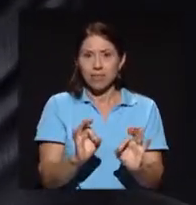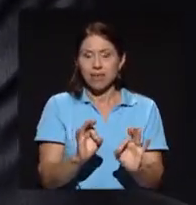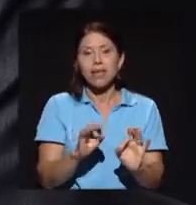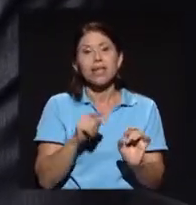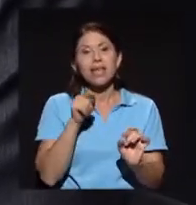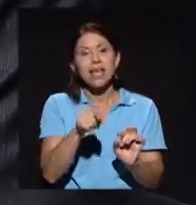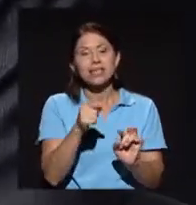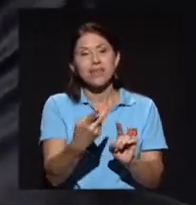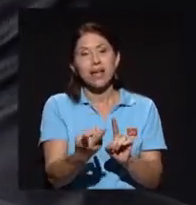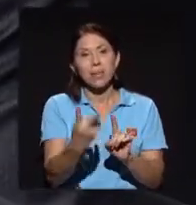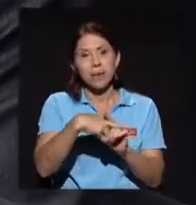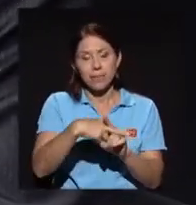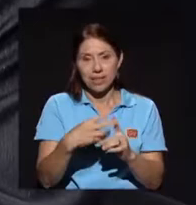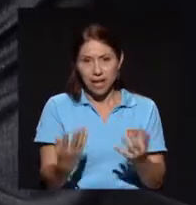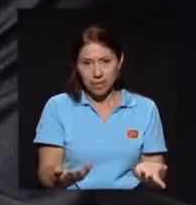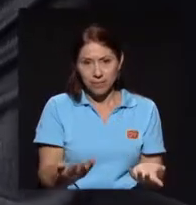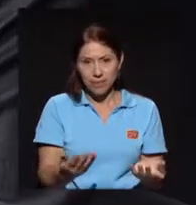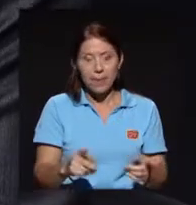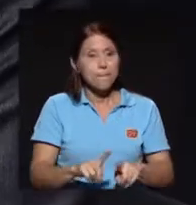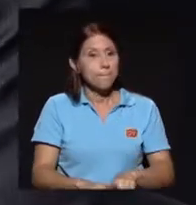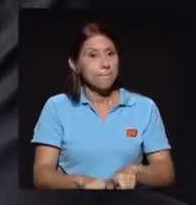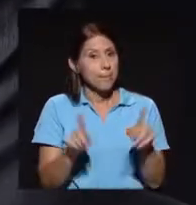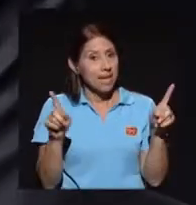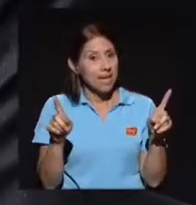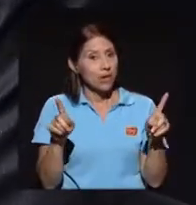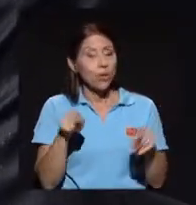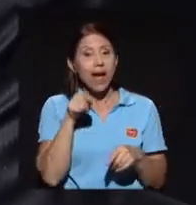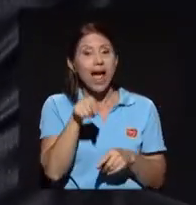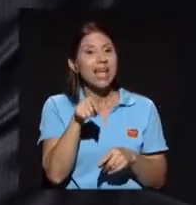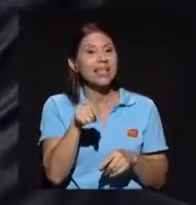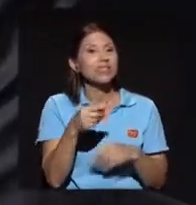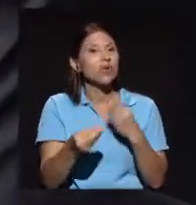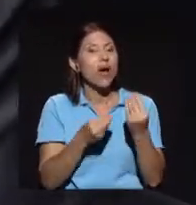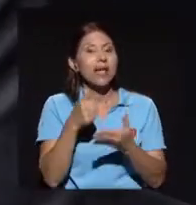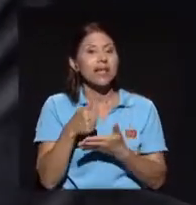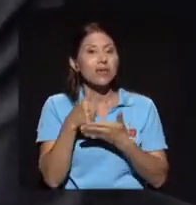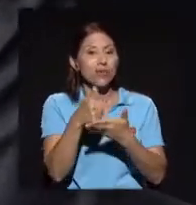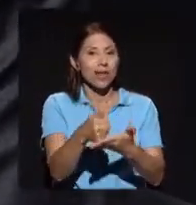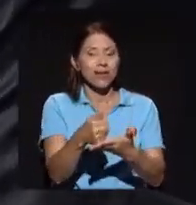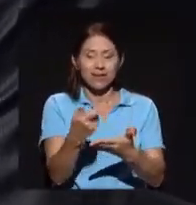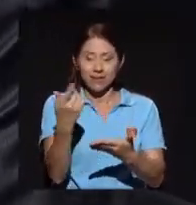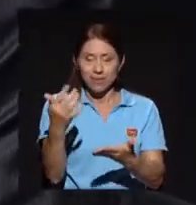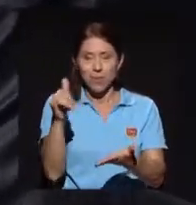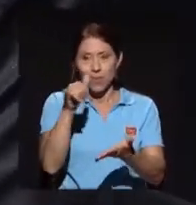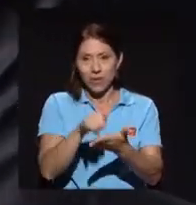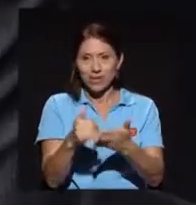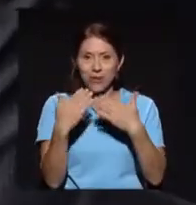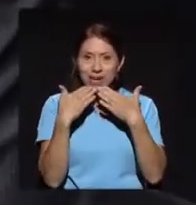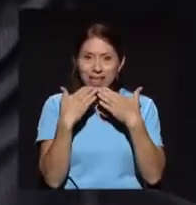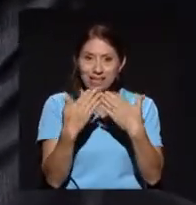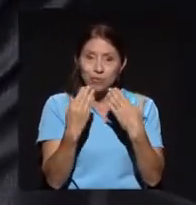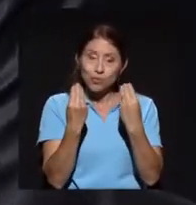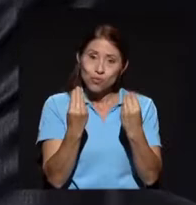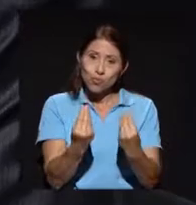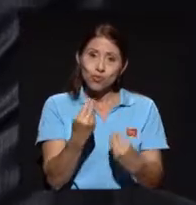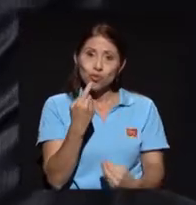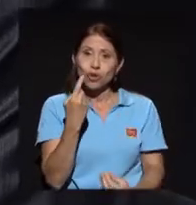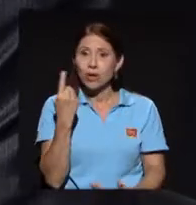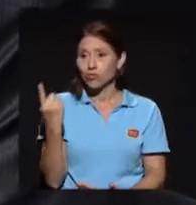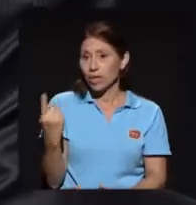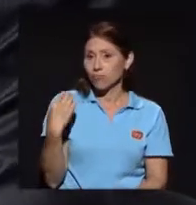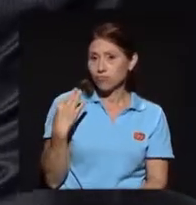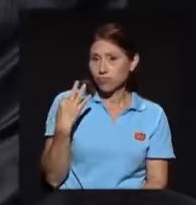implementar pero a eso hay que ayudarle y por eso agradecemos mucho por ejemplo esta invitación a